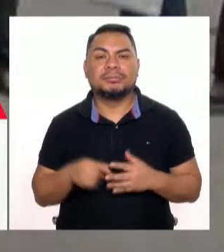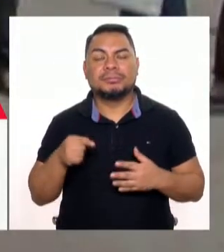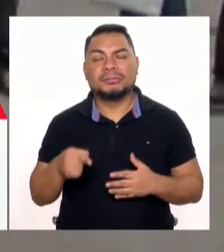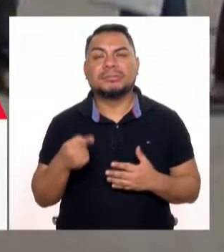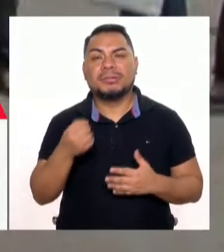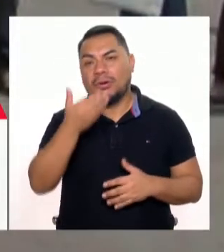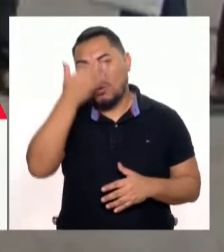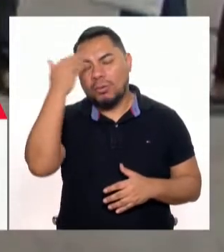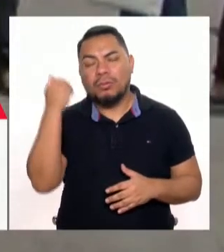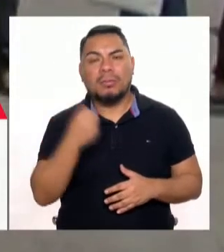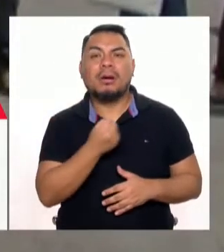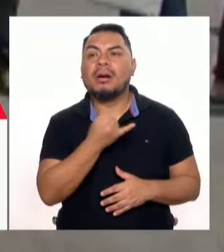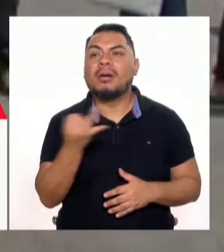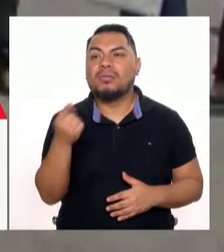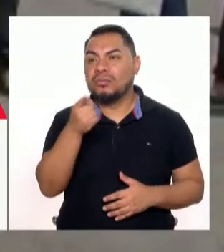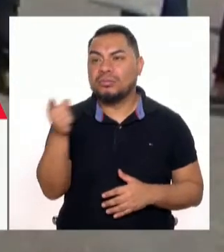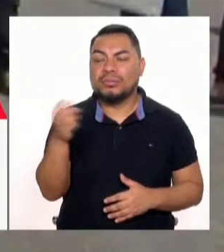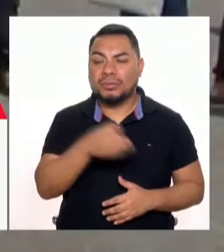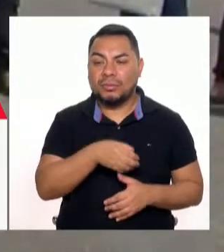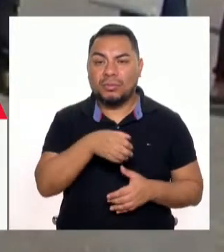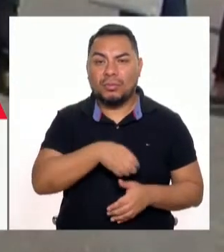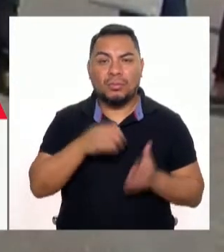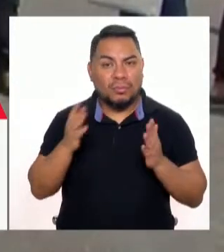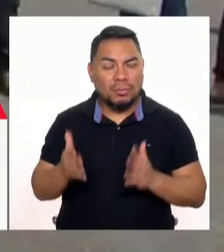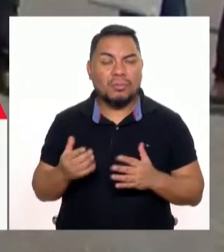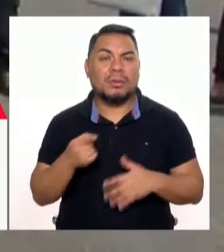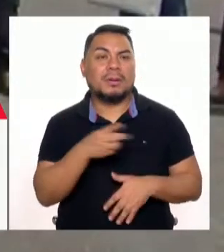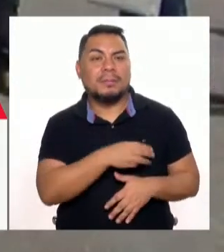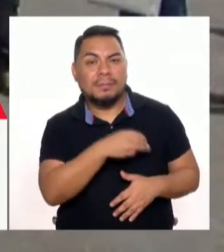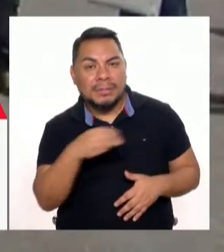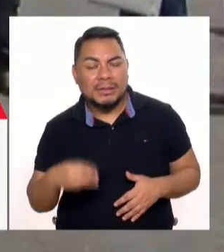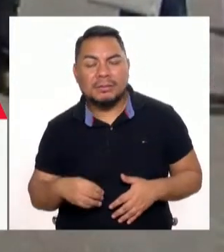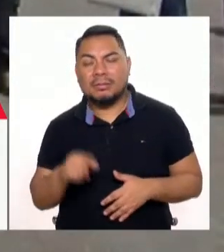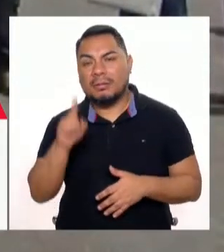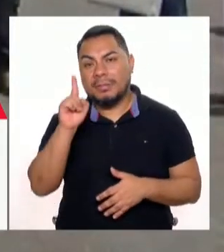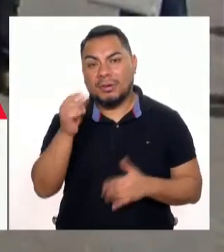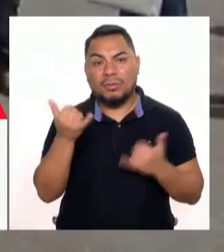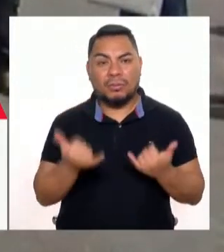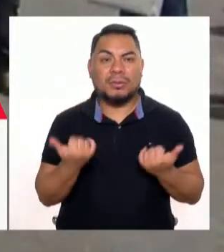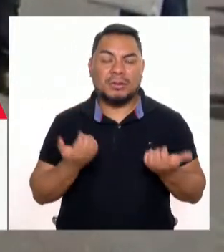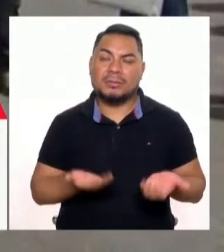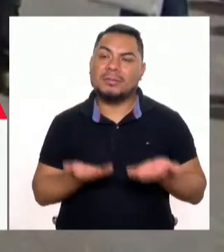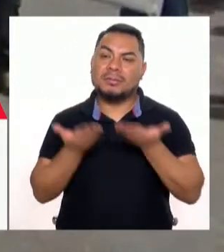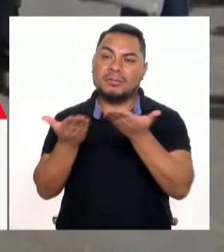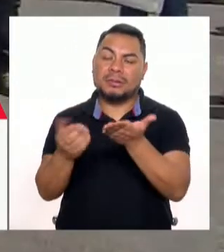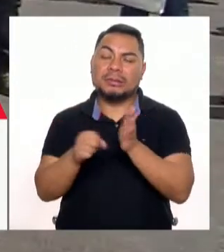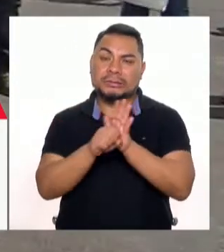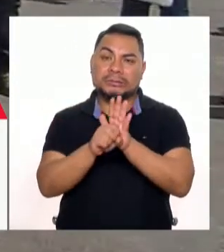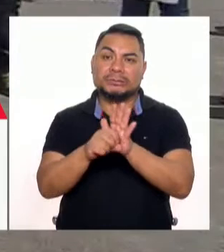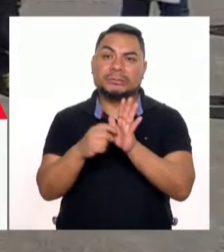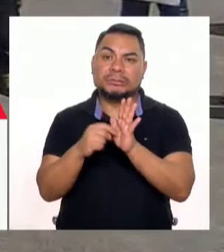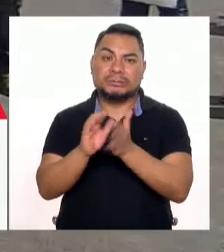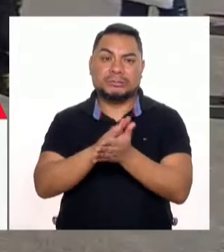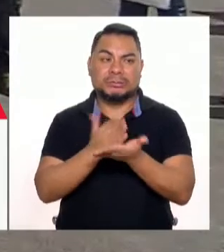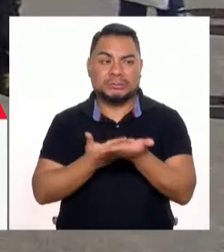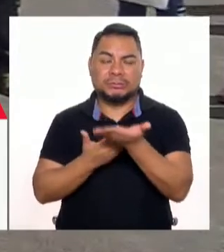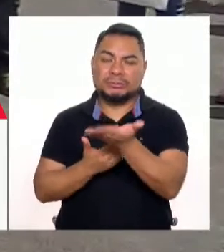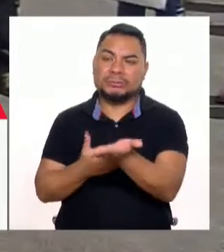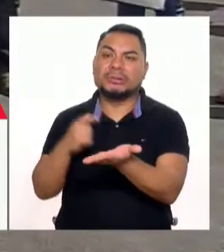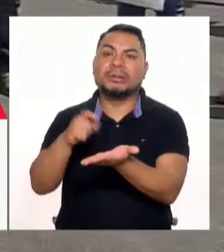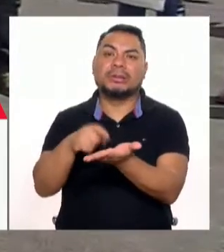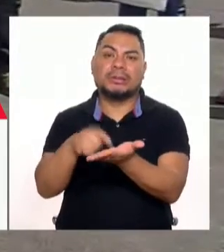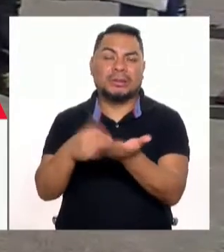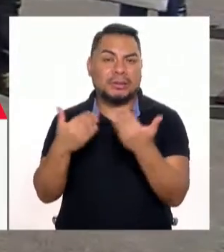congresistas algunos ministros y hoy quiero entregarte simbólicamente aquí